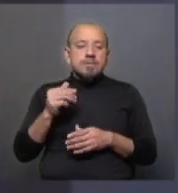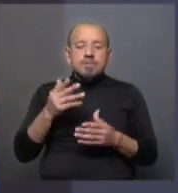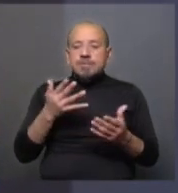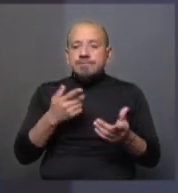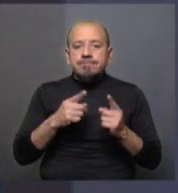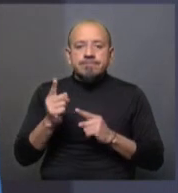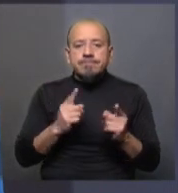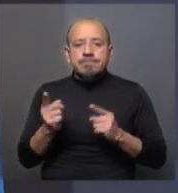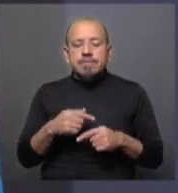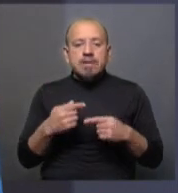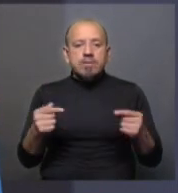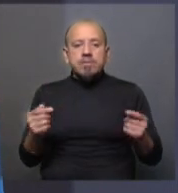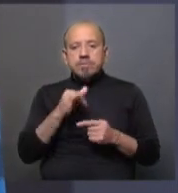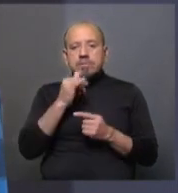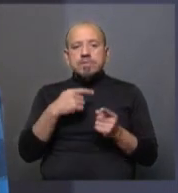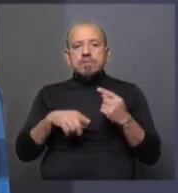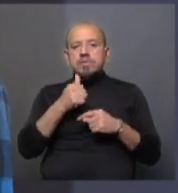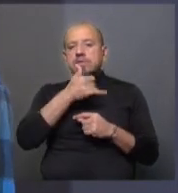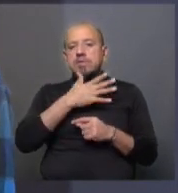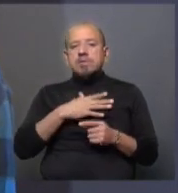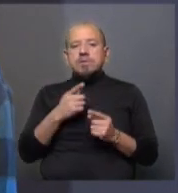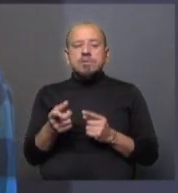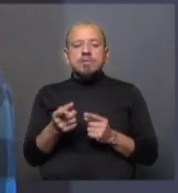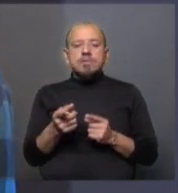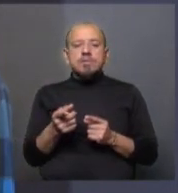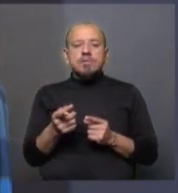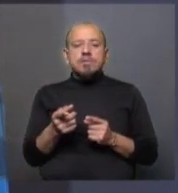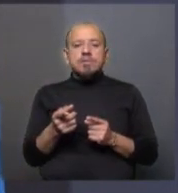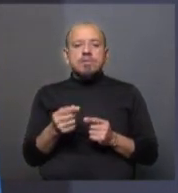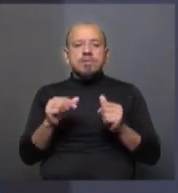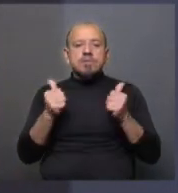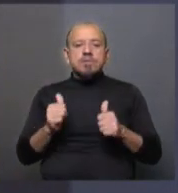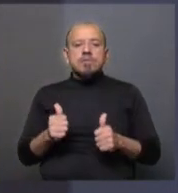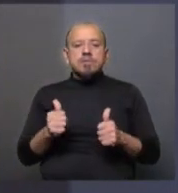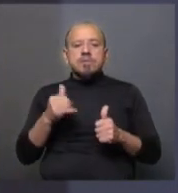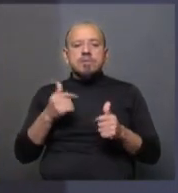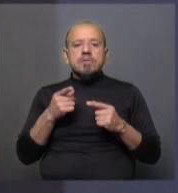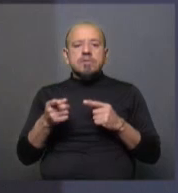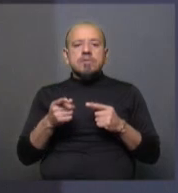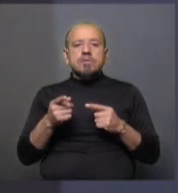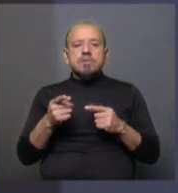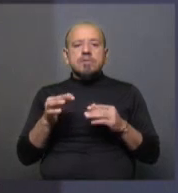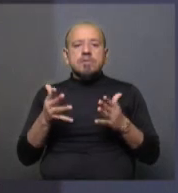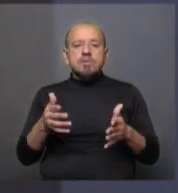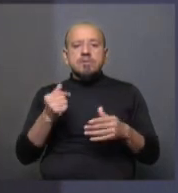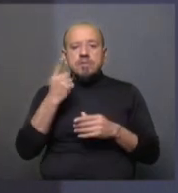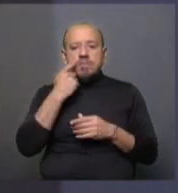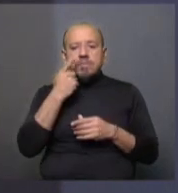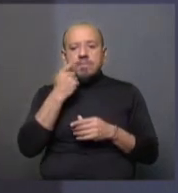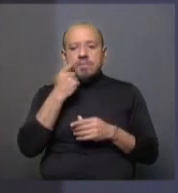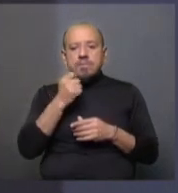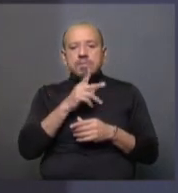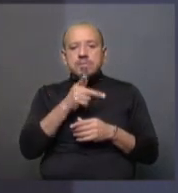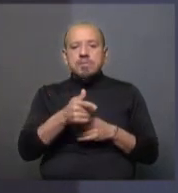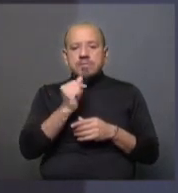algún ribete y en ese caso es la historia de de Maldonado tenía que era la particularidad que eran padre e hija que eran de